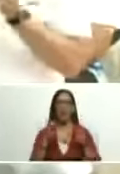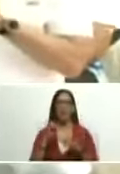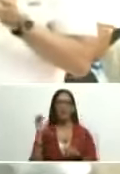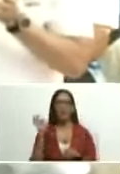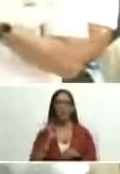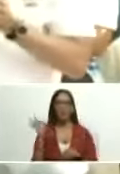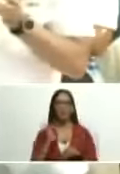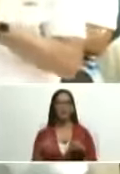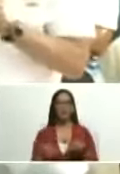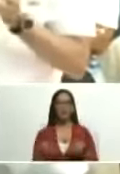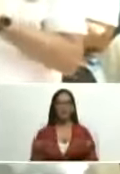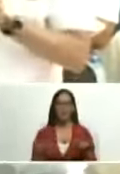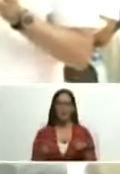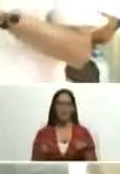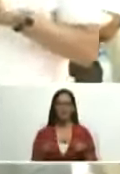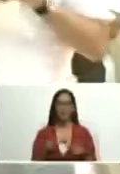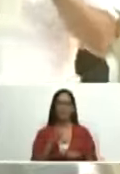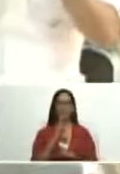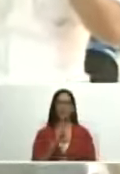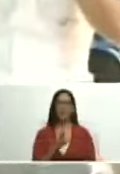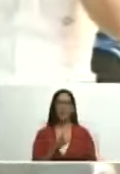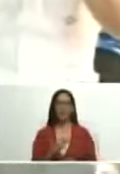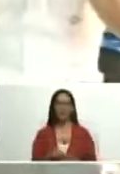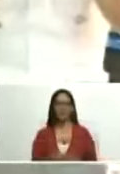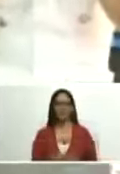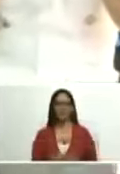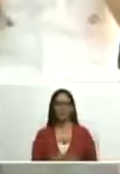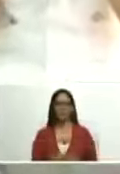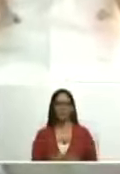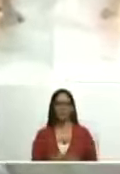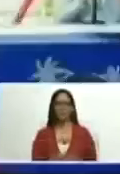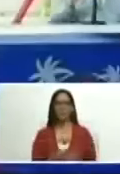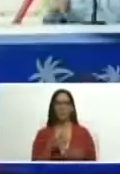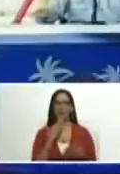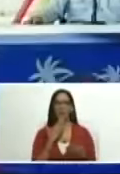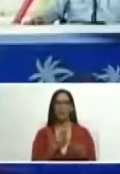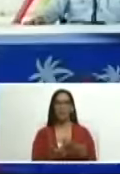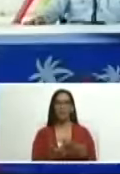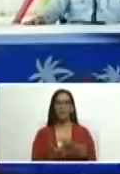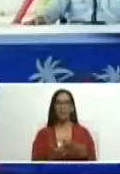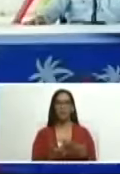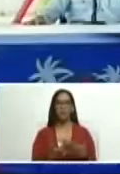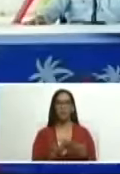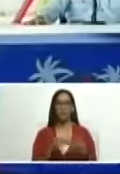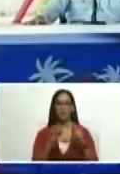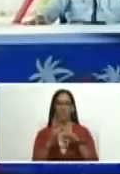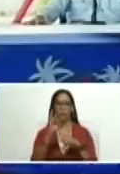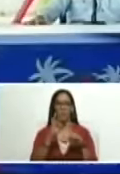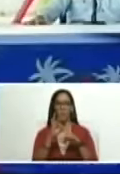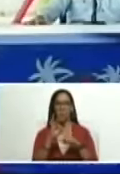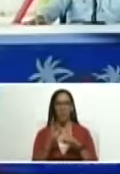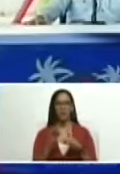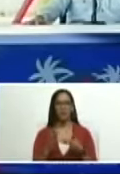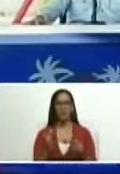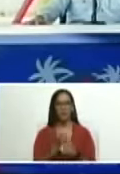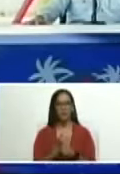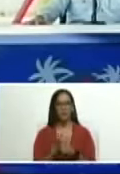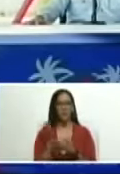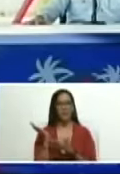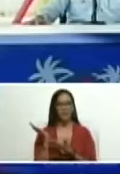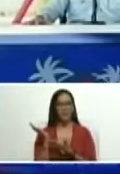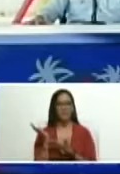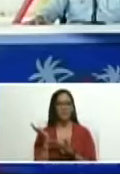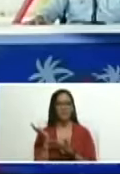de los casos reportados. Doy las gracias por esta moneda que consiguieron ahí.